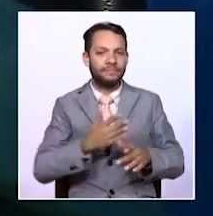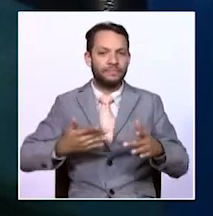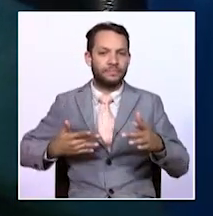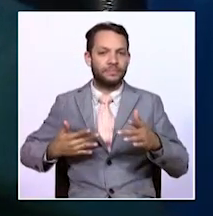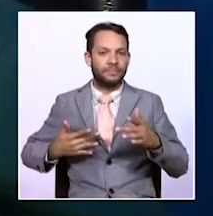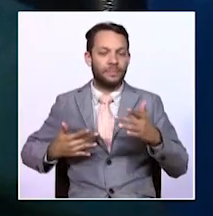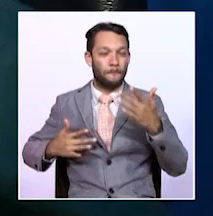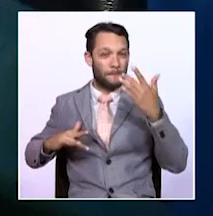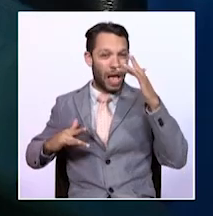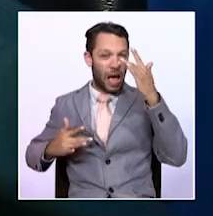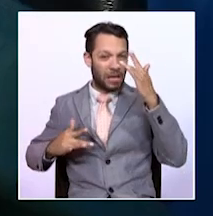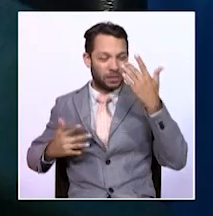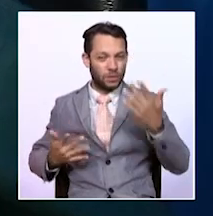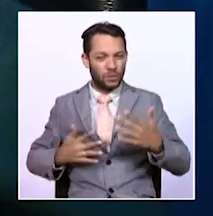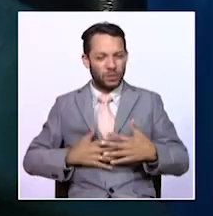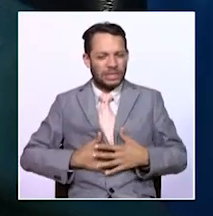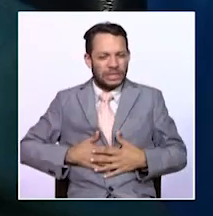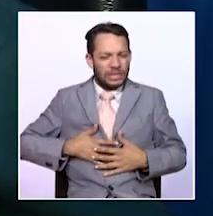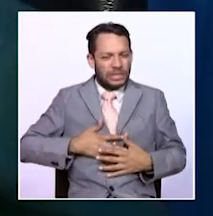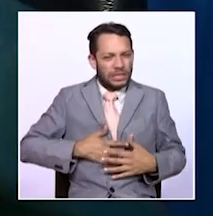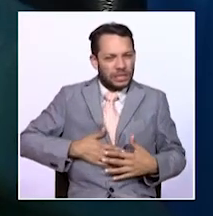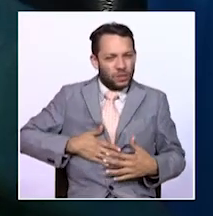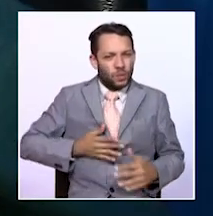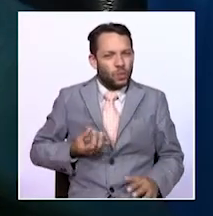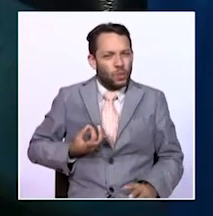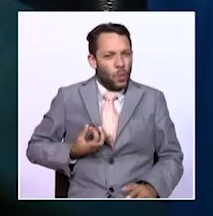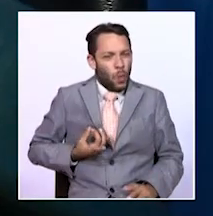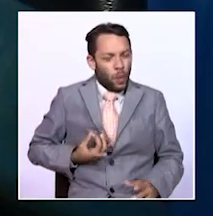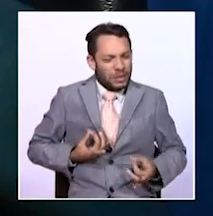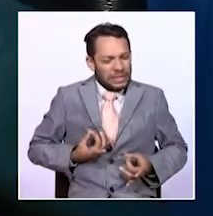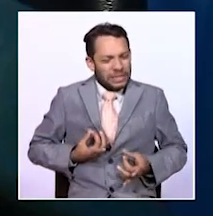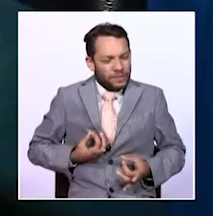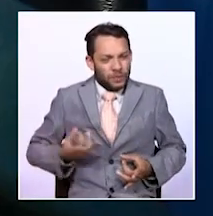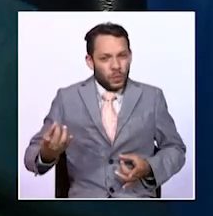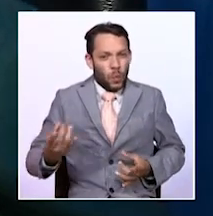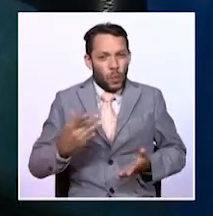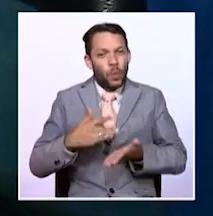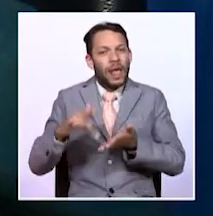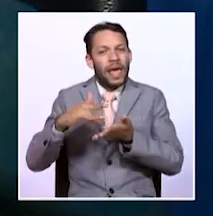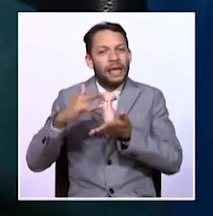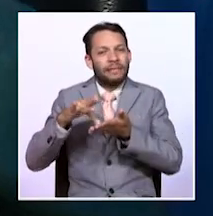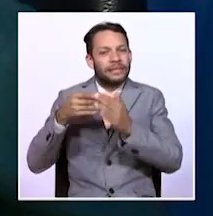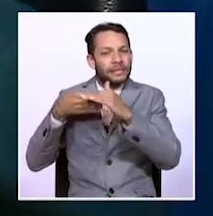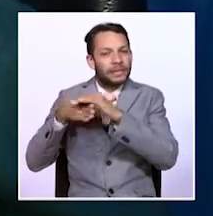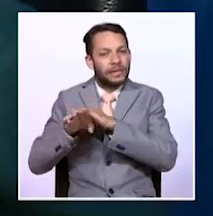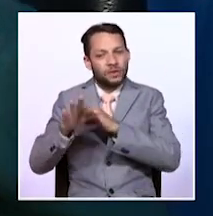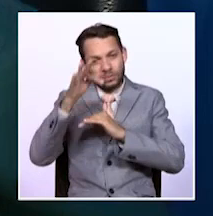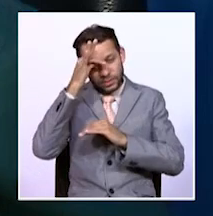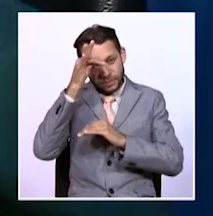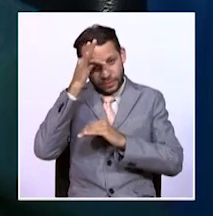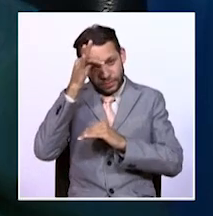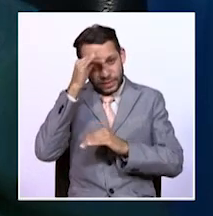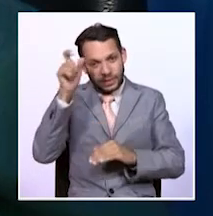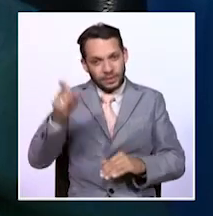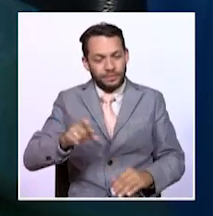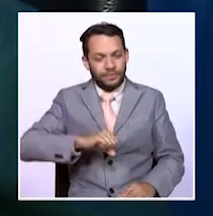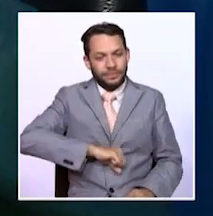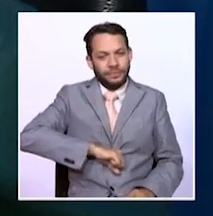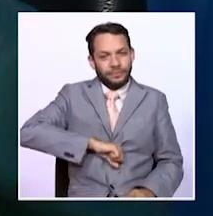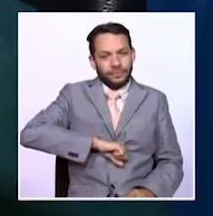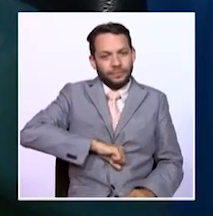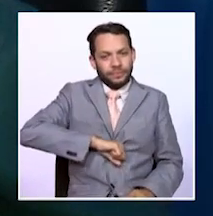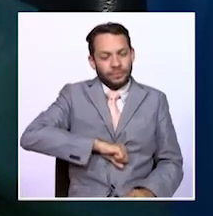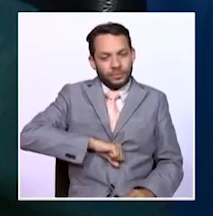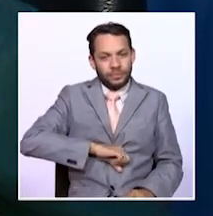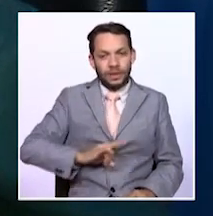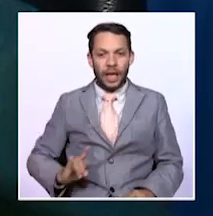decir, la mayoría de los dolores abdominales que llegan a un centro de urgencias, lo primero que le mandan es una ecografía para descartar